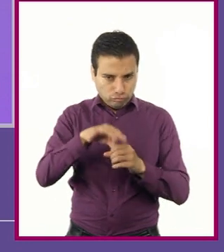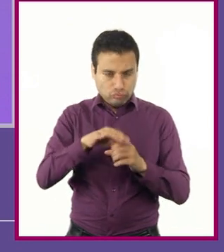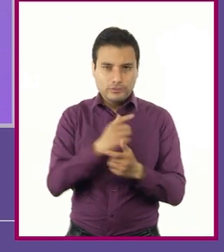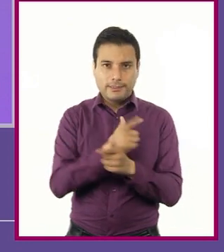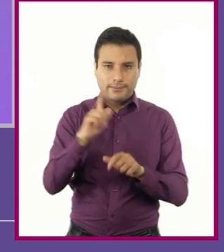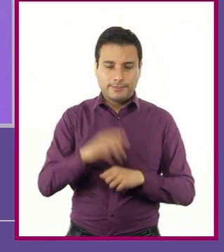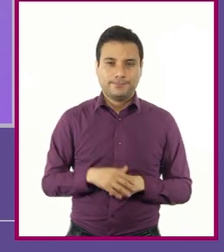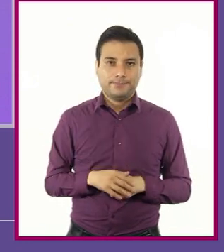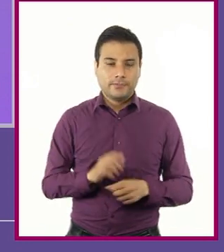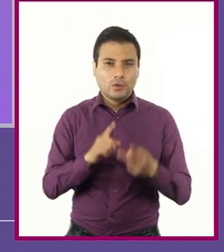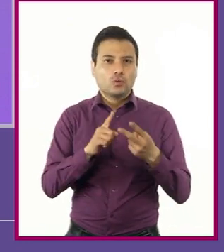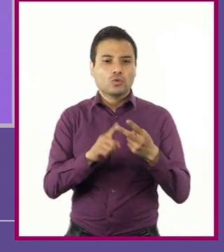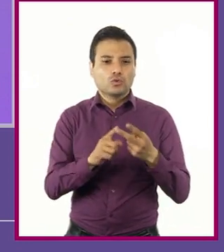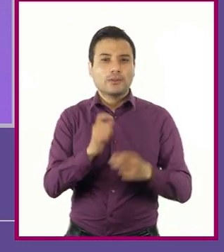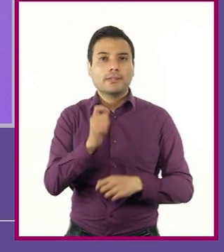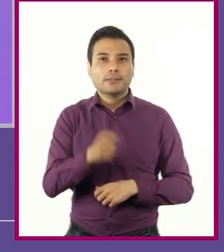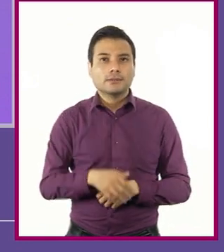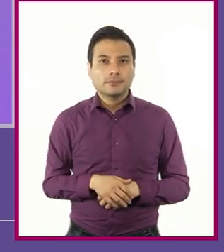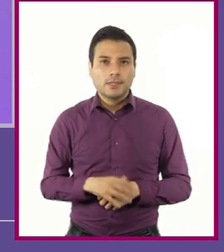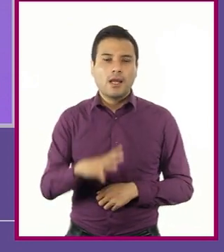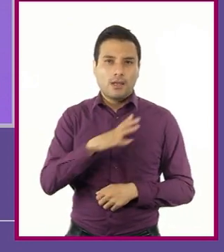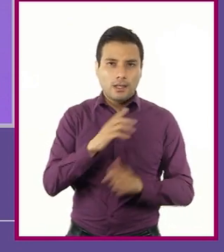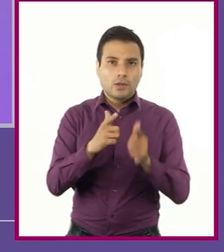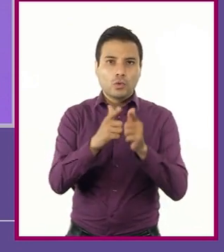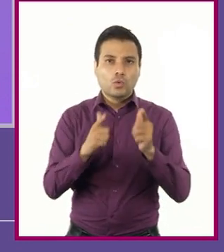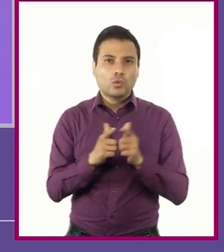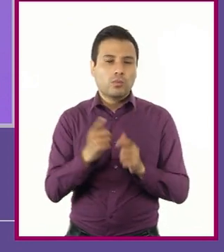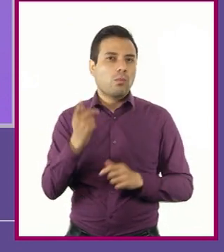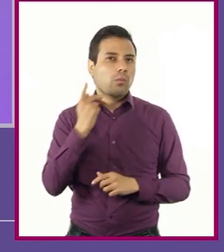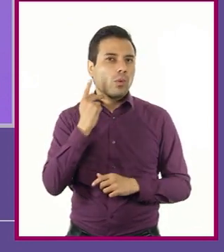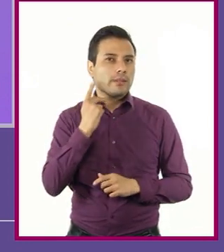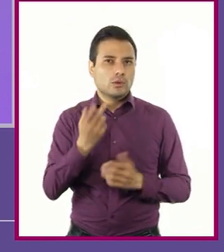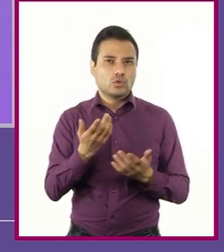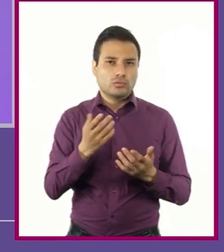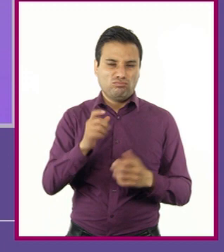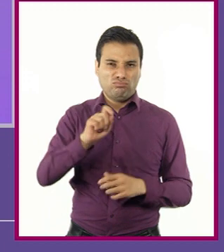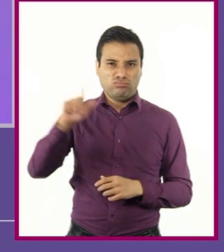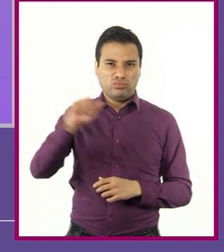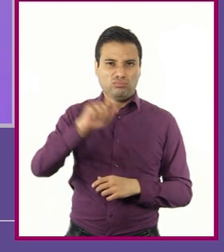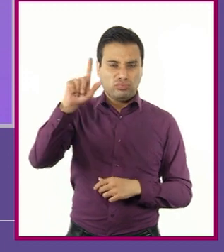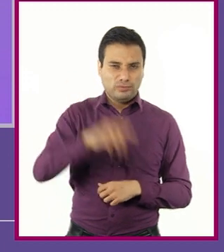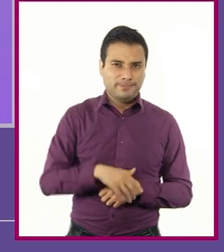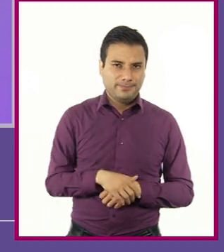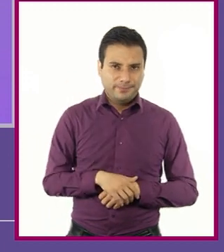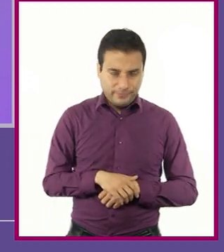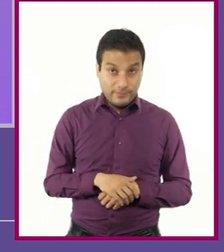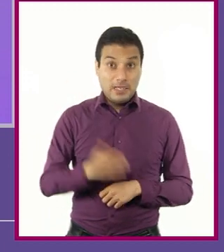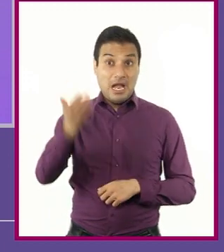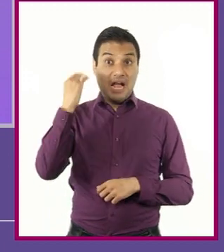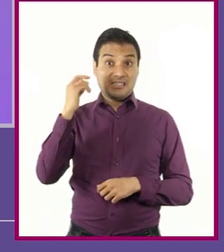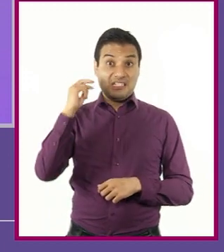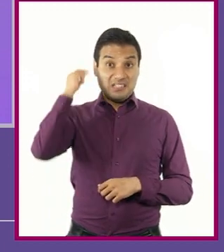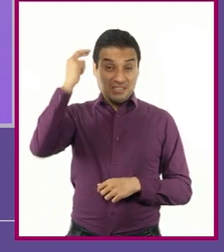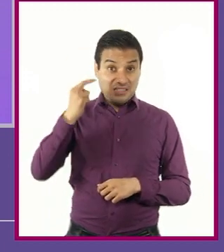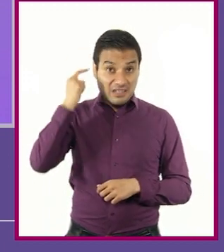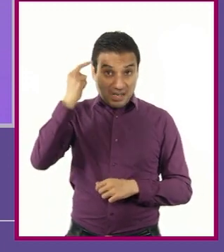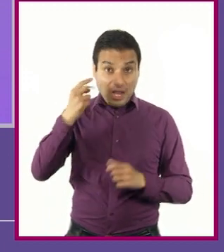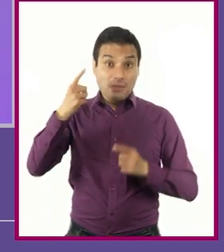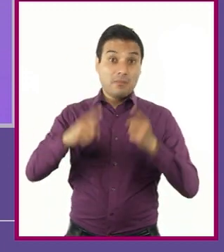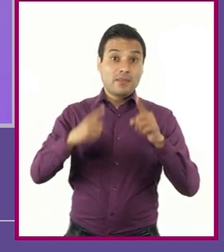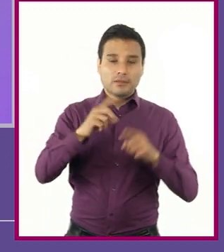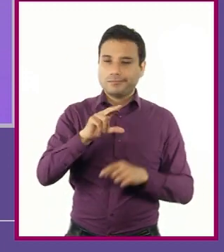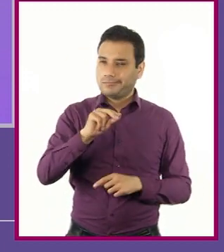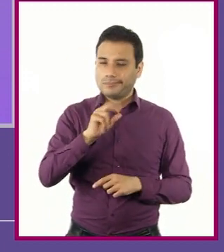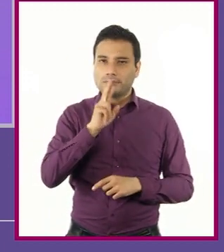2. La conformación de partidos políticos modernos que pasen de un régimen monárquico a uno republicano,